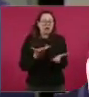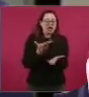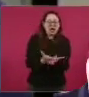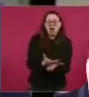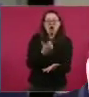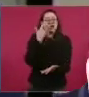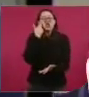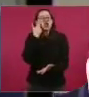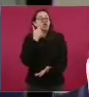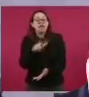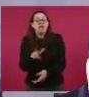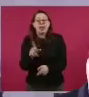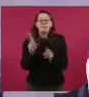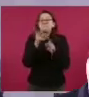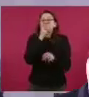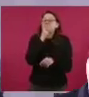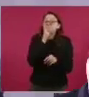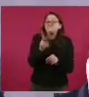de Bienes